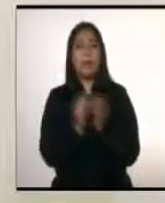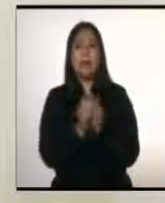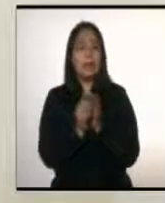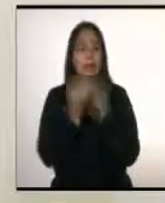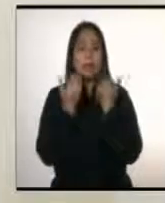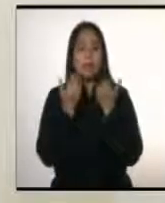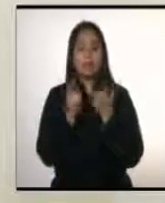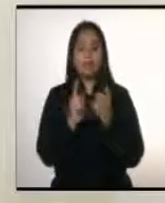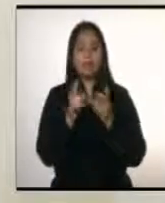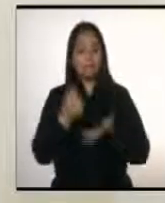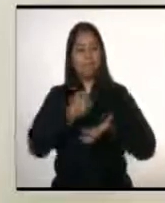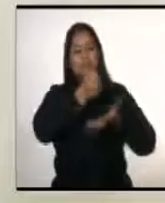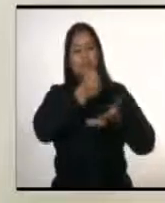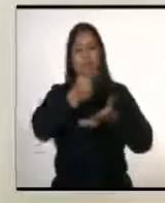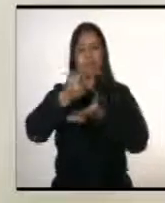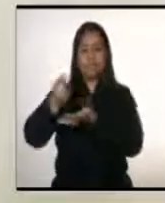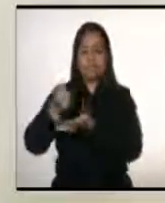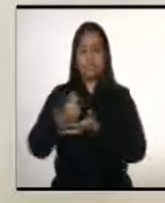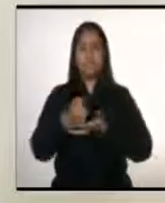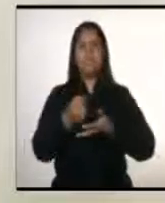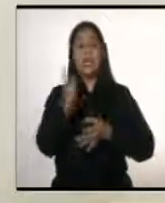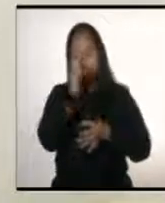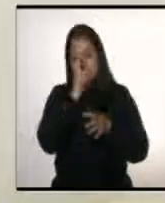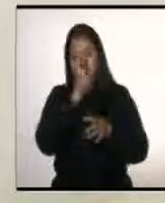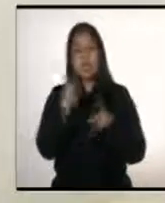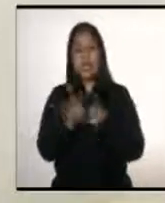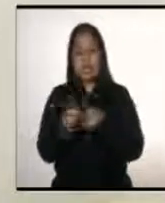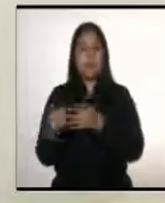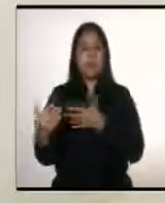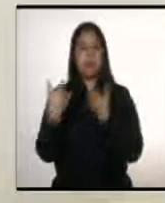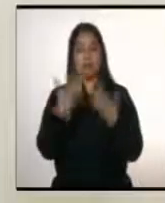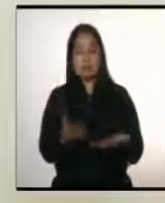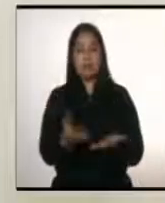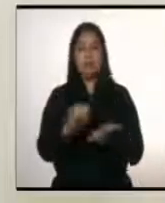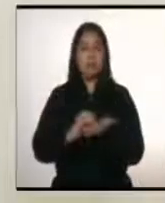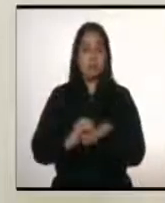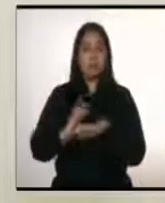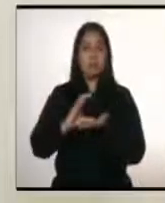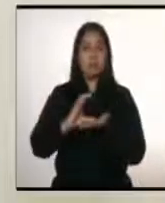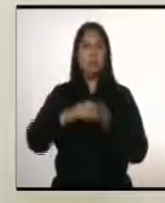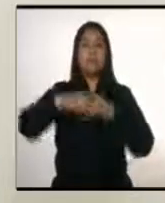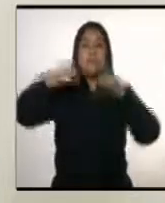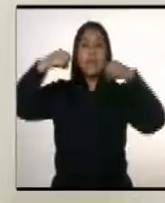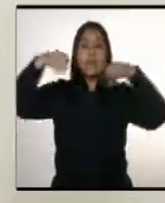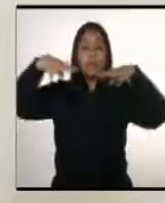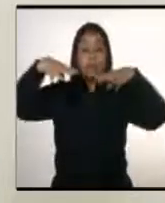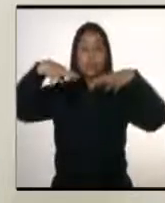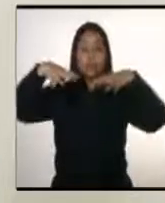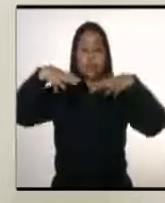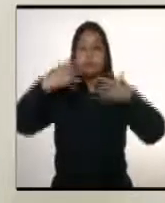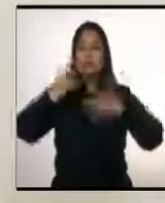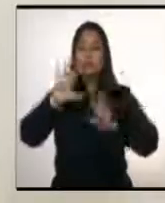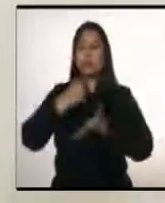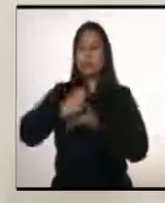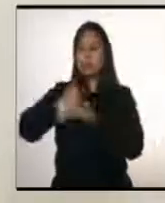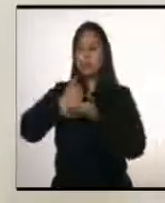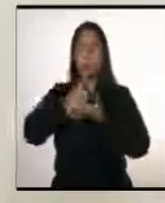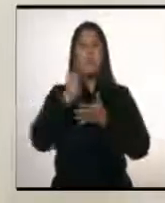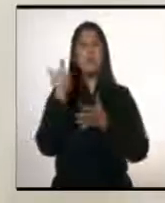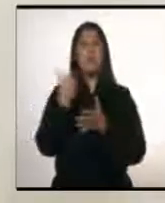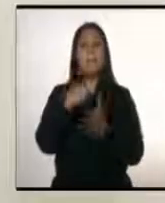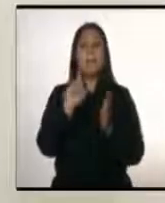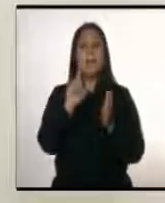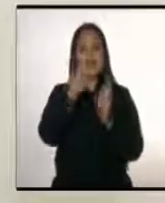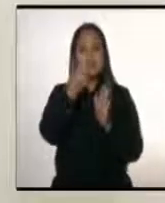días. Vamos a también a subsidiar la tarifa del alumbrado público de manera que se rebaje lo que